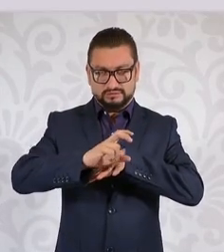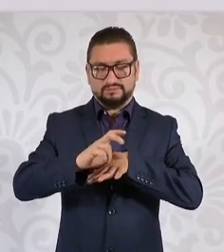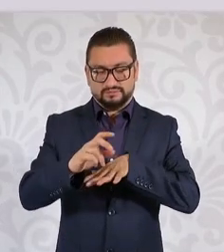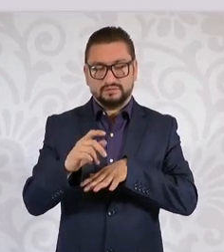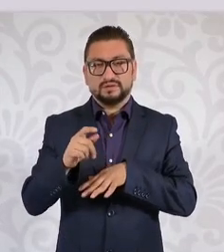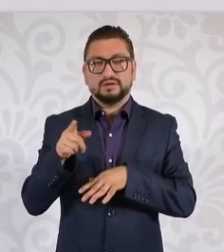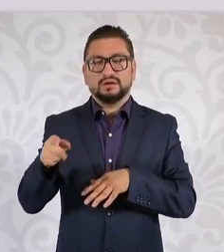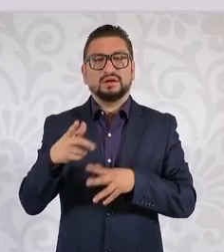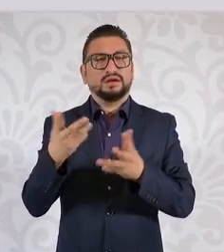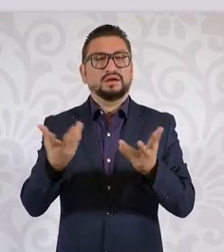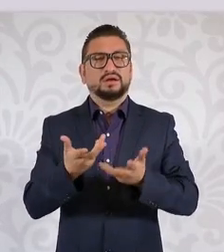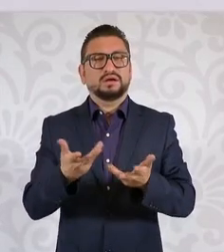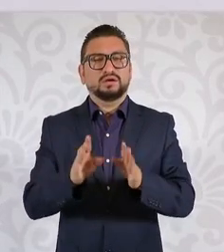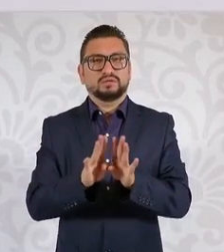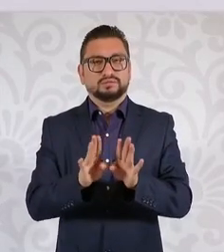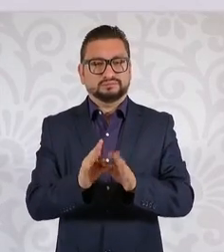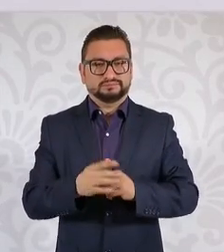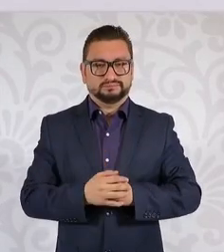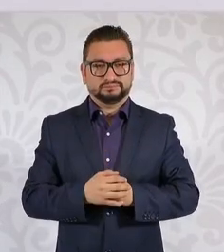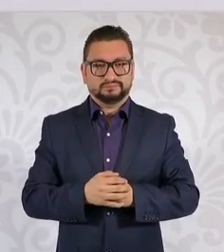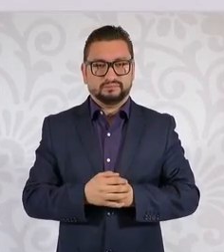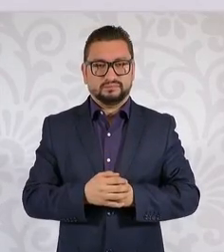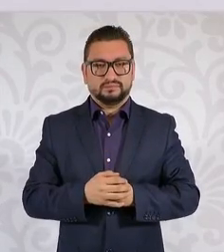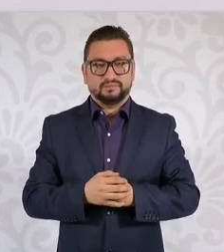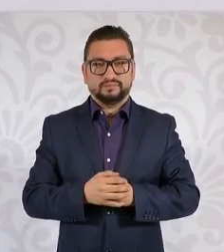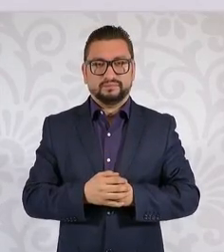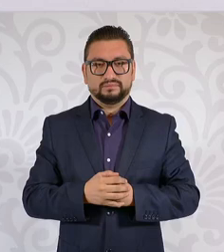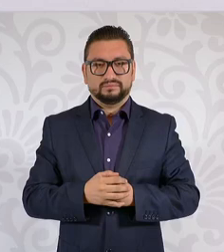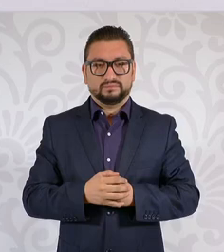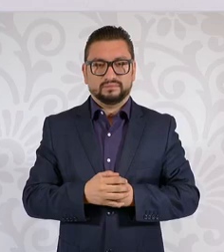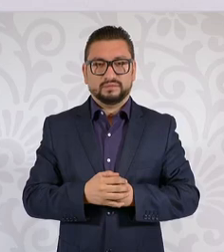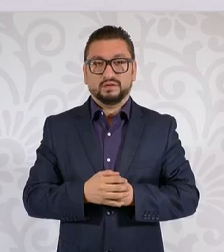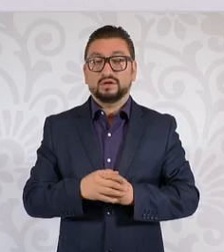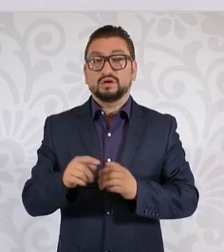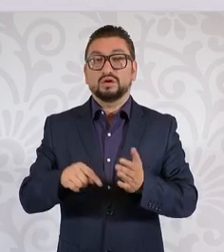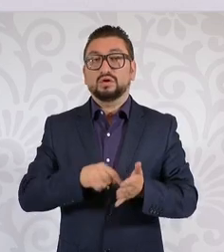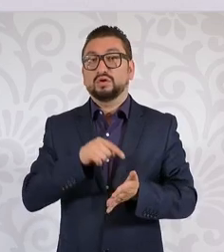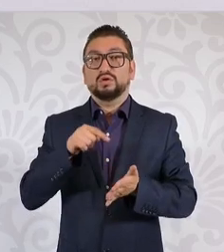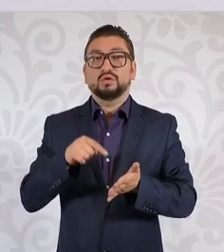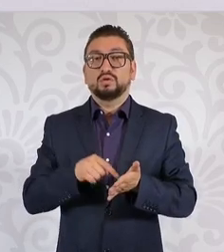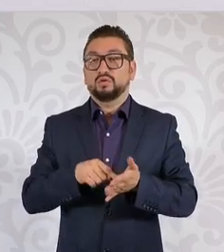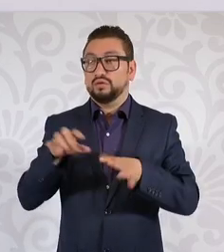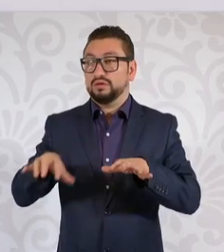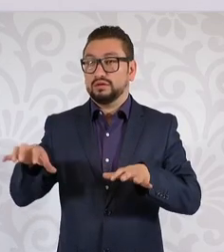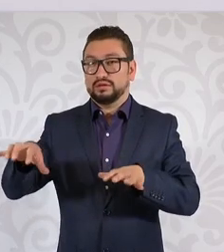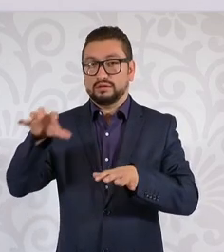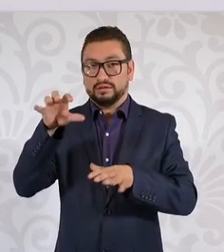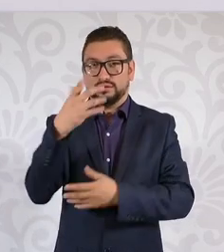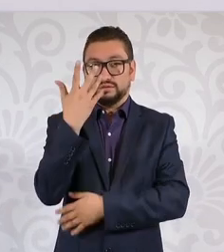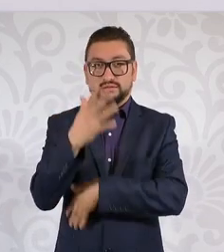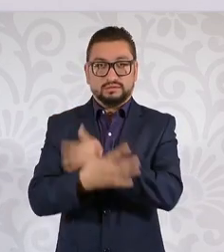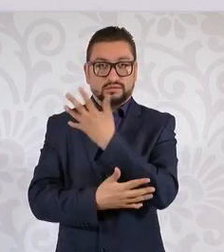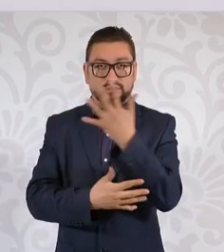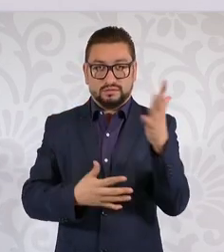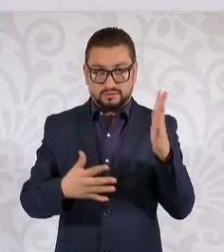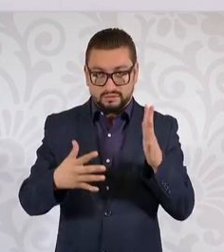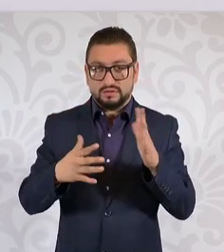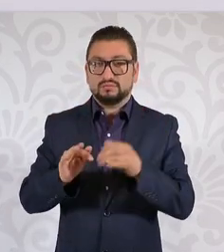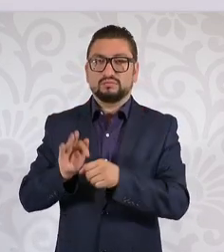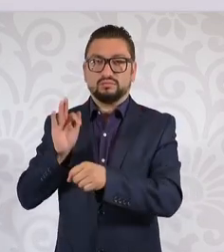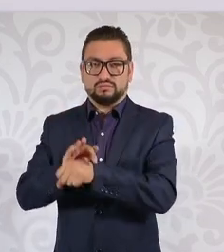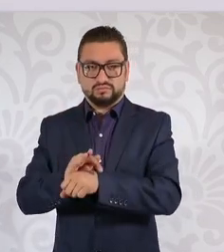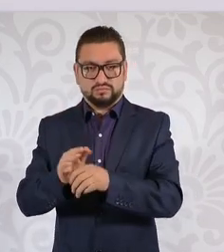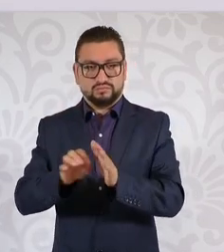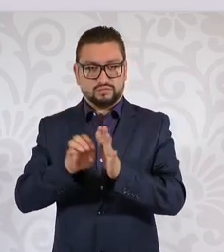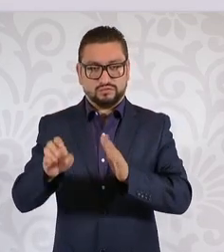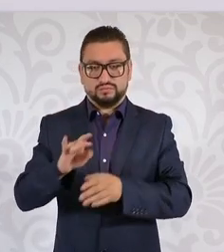que se hizo fue ampliar el número de áreas naturales protegidas. Entonces, por ejemplo, la reserva